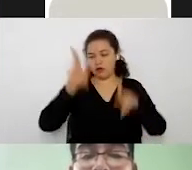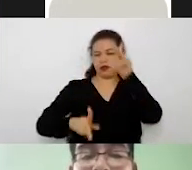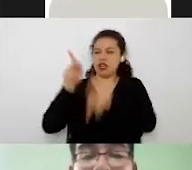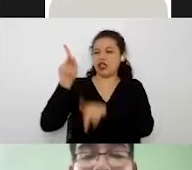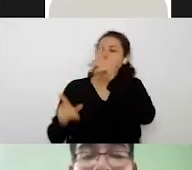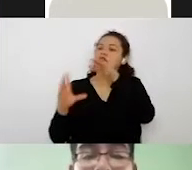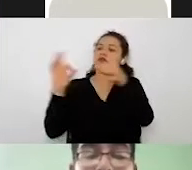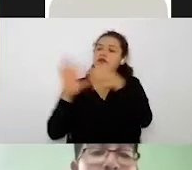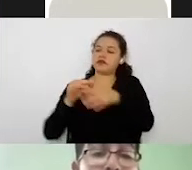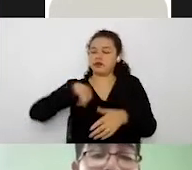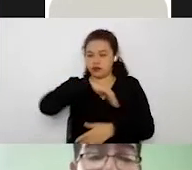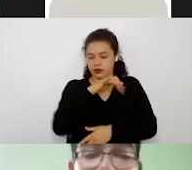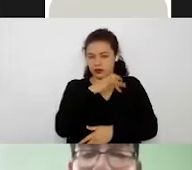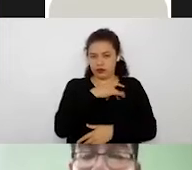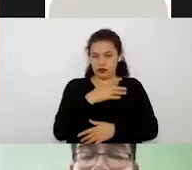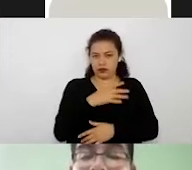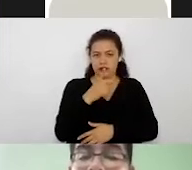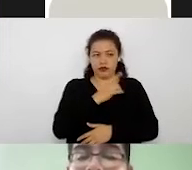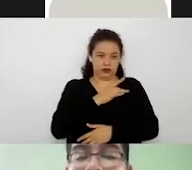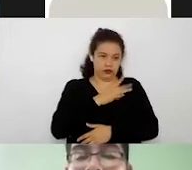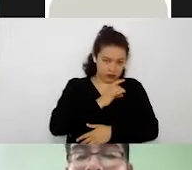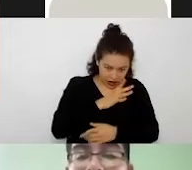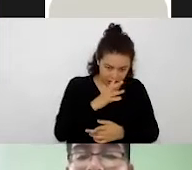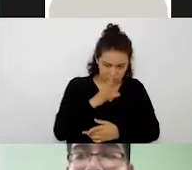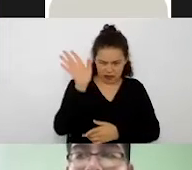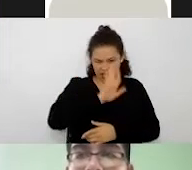no sentimos, por ejemplo, miedo, que no sentimos